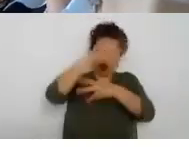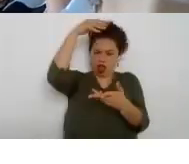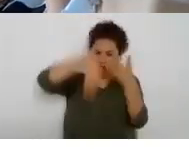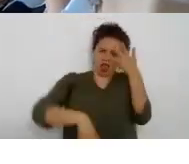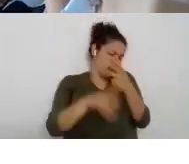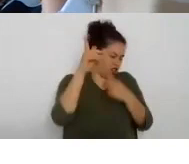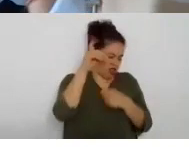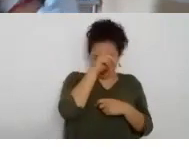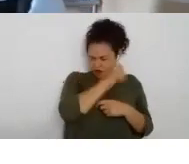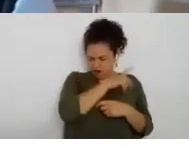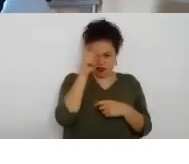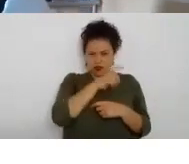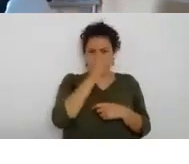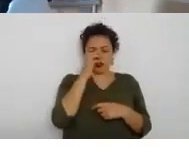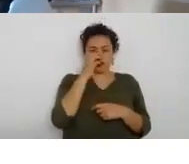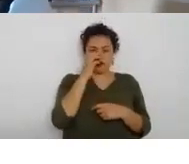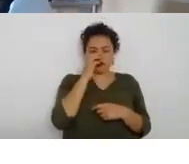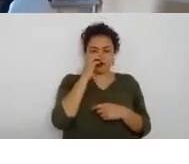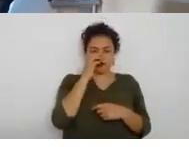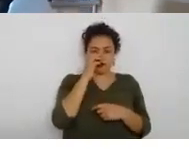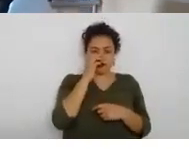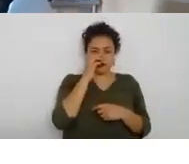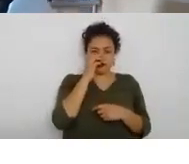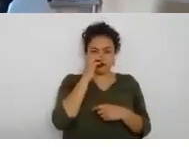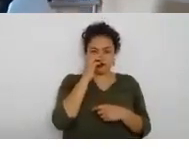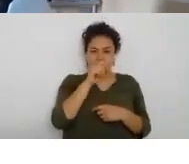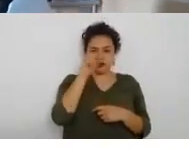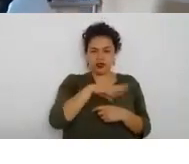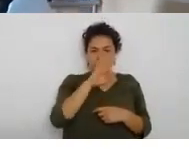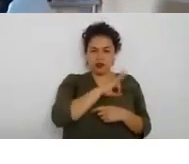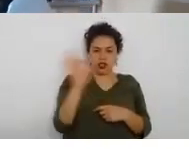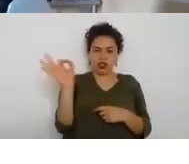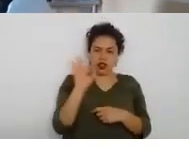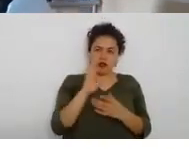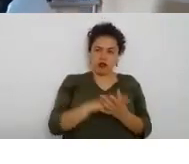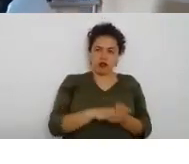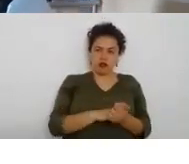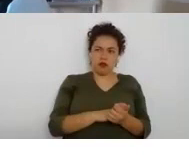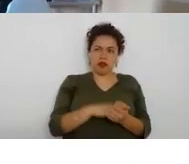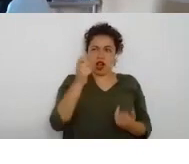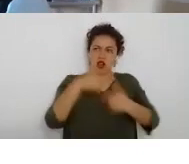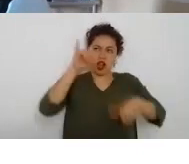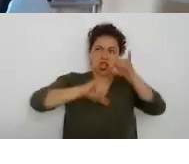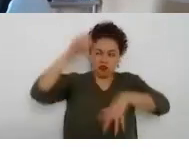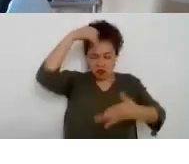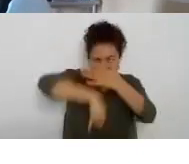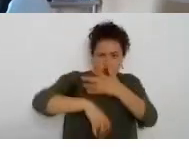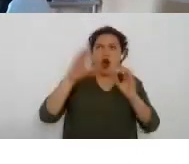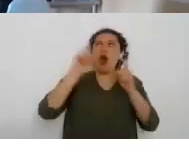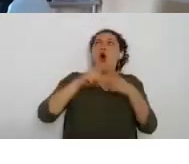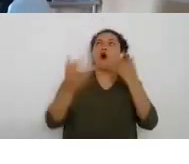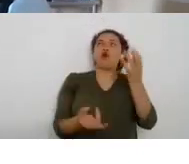tan internas como puede ser un producto químico, un acercamiento a un